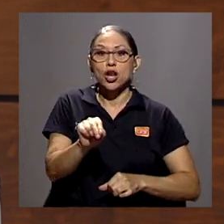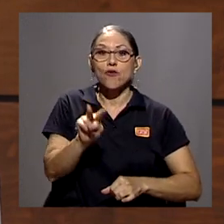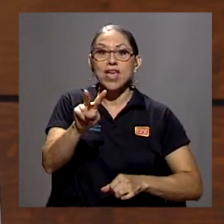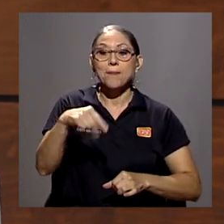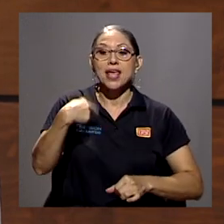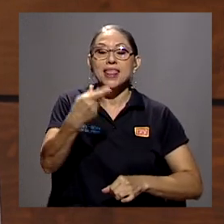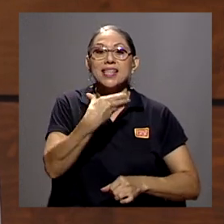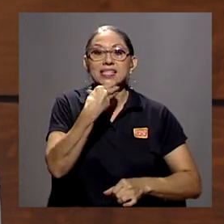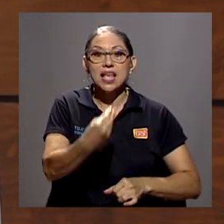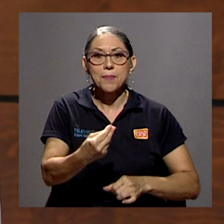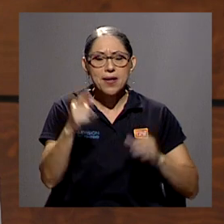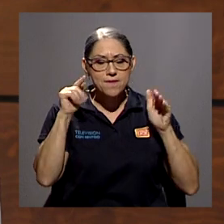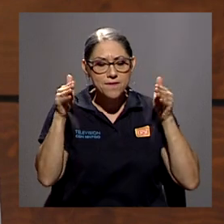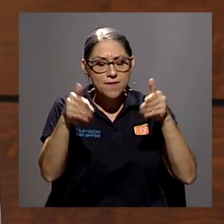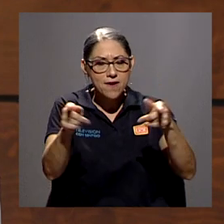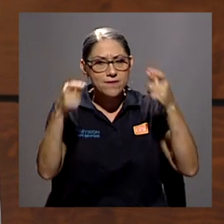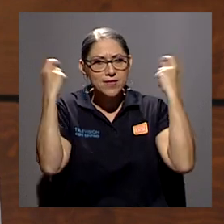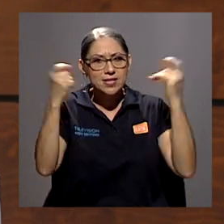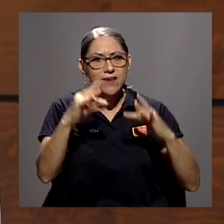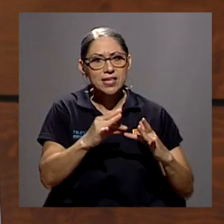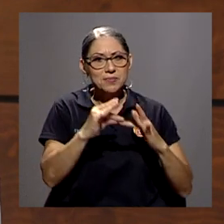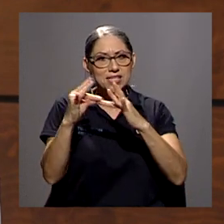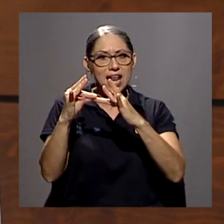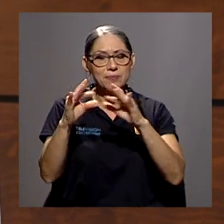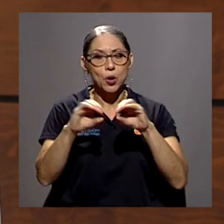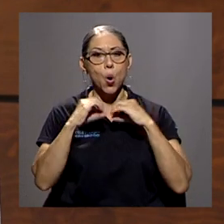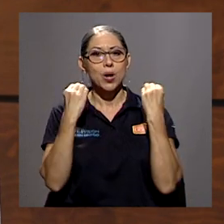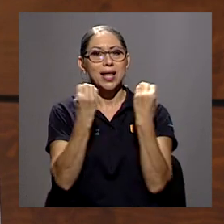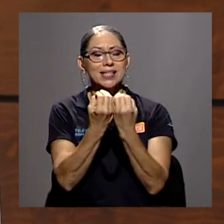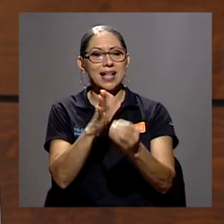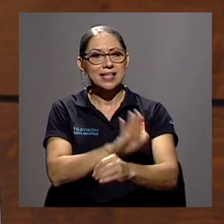dedicar un festival especial a la orquesta sinfónica pero